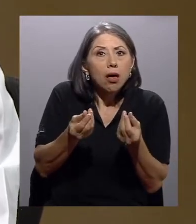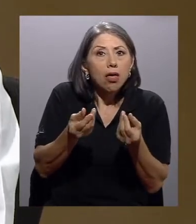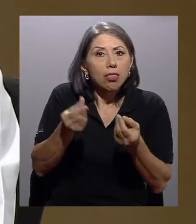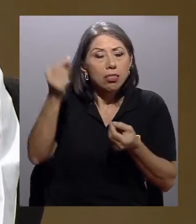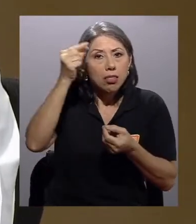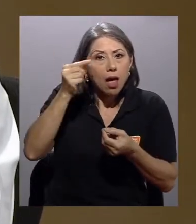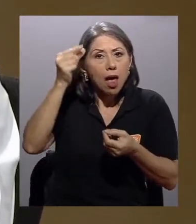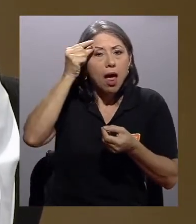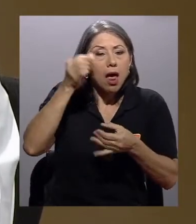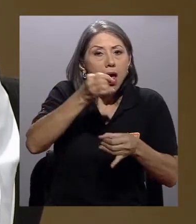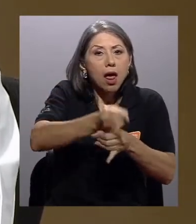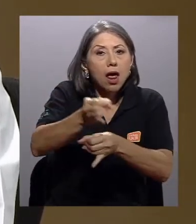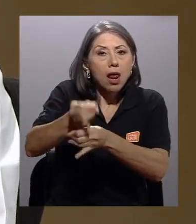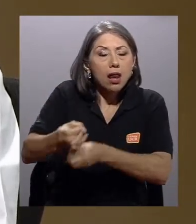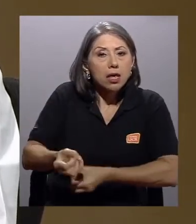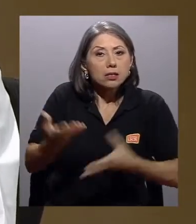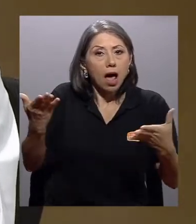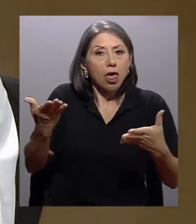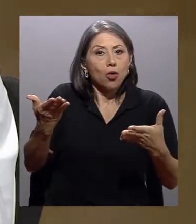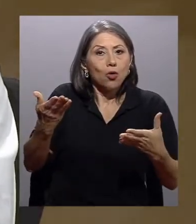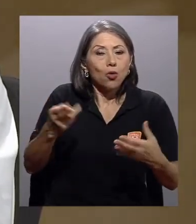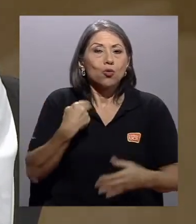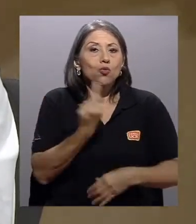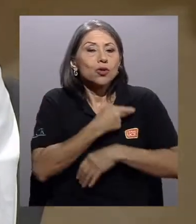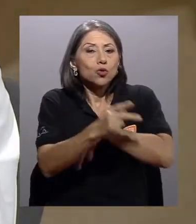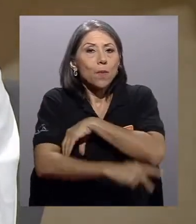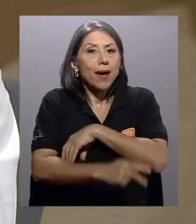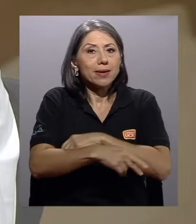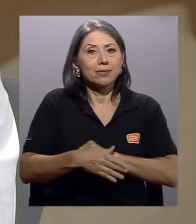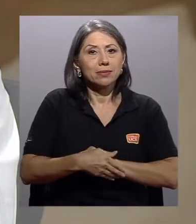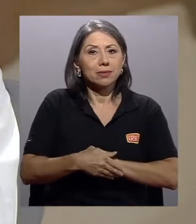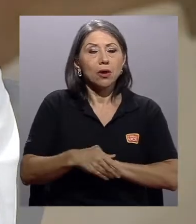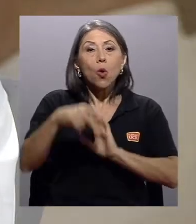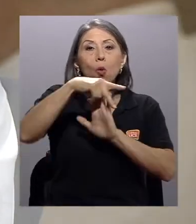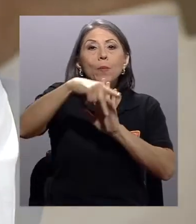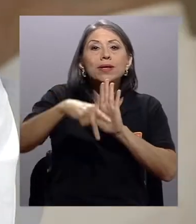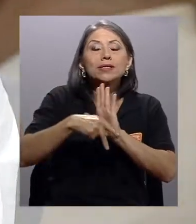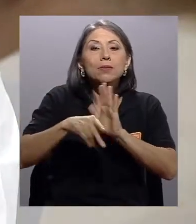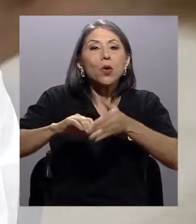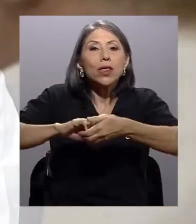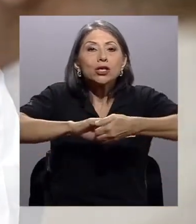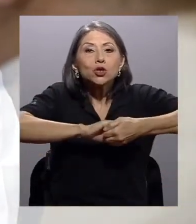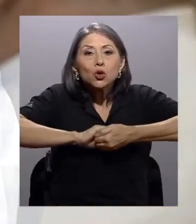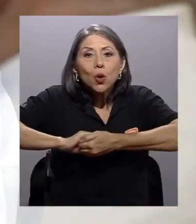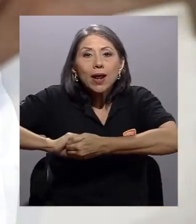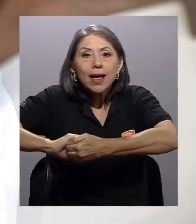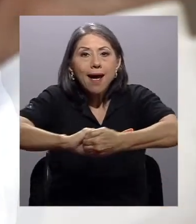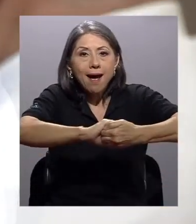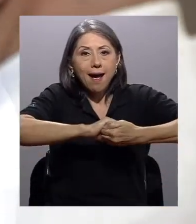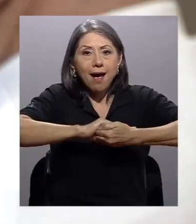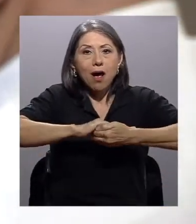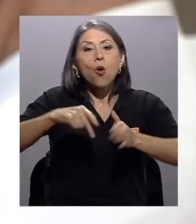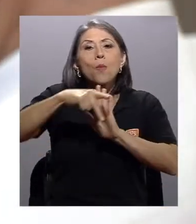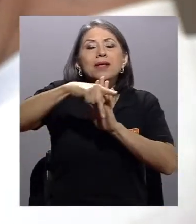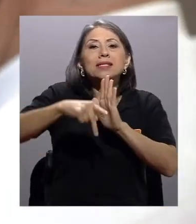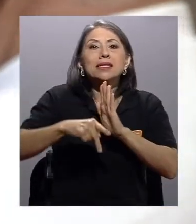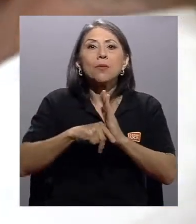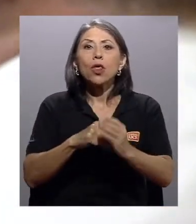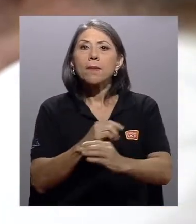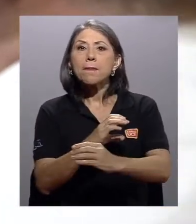este caso nuestro país, un principio de solidaridad, un principio de